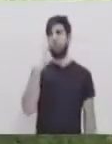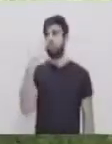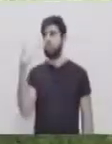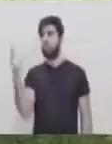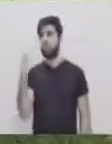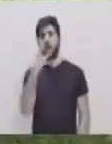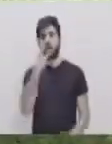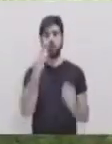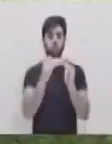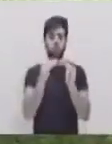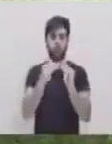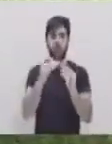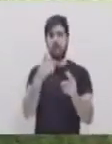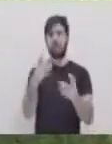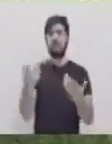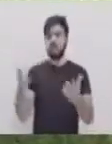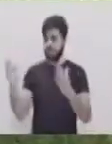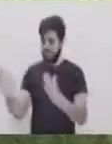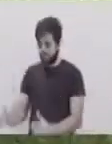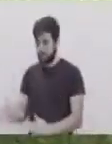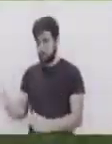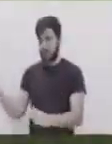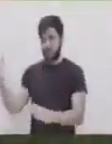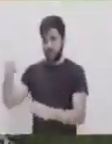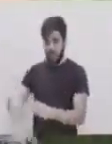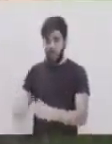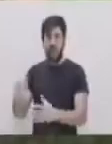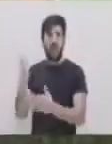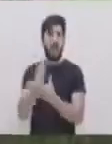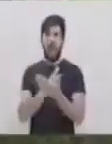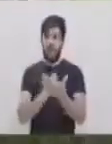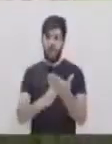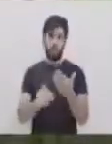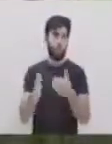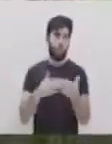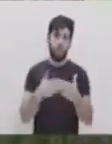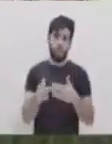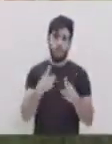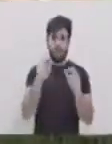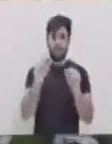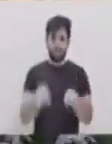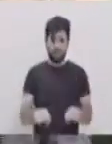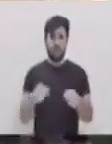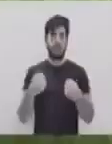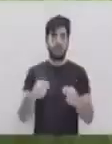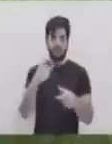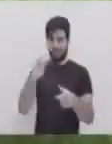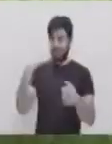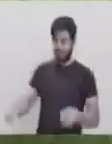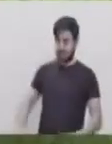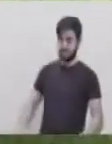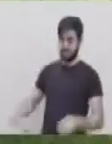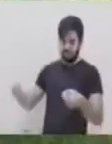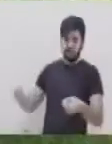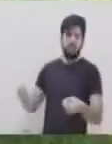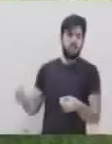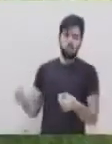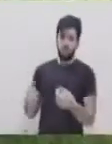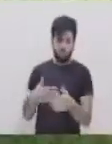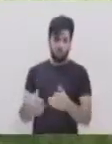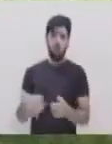casa una caja, un cesto o una canasta. Y si no tienes, no importa, puede ser un costal. Vas a